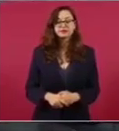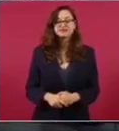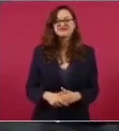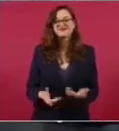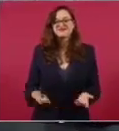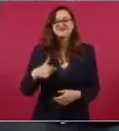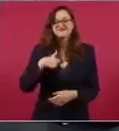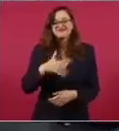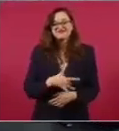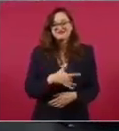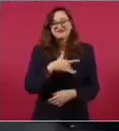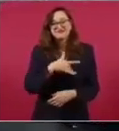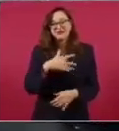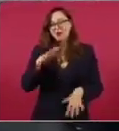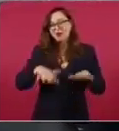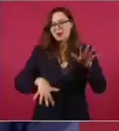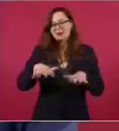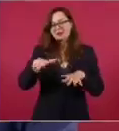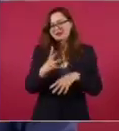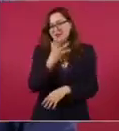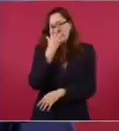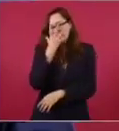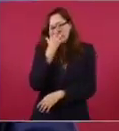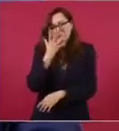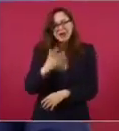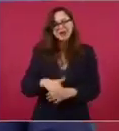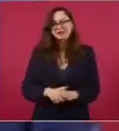porque ayer llegué de